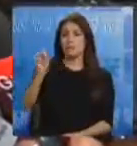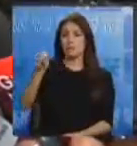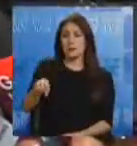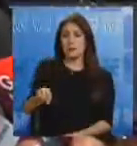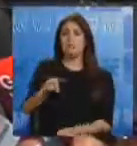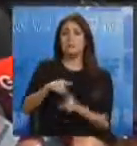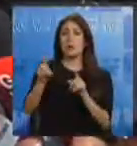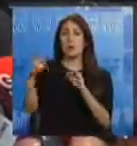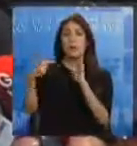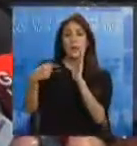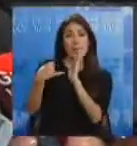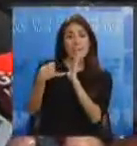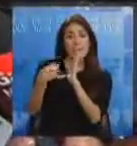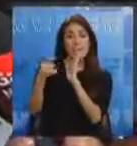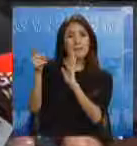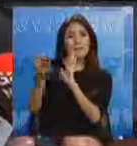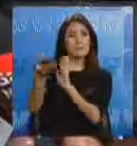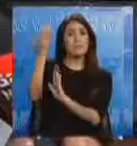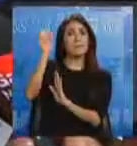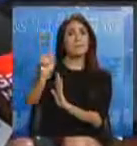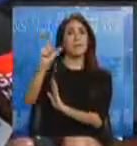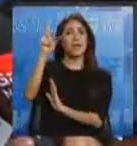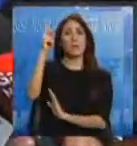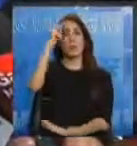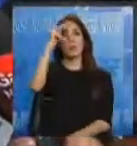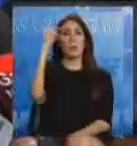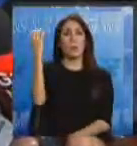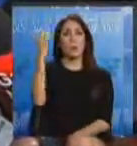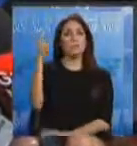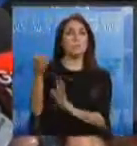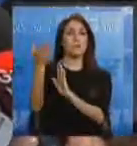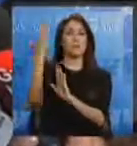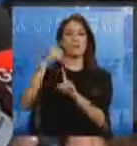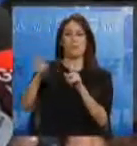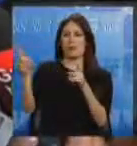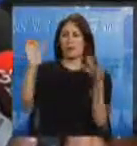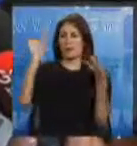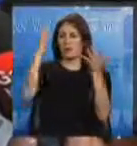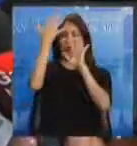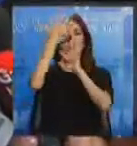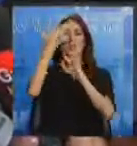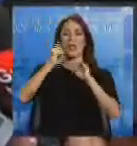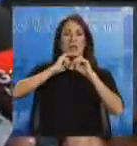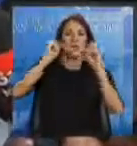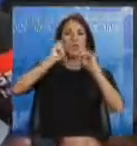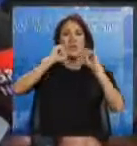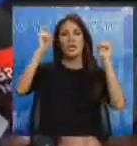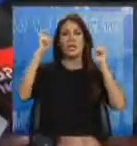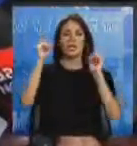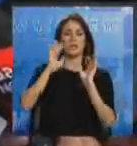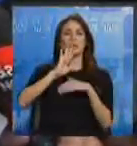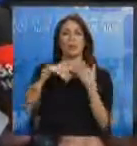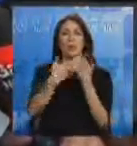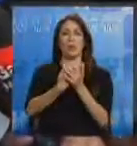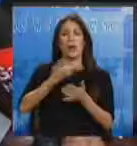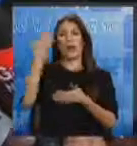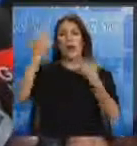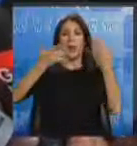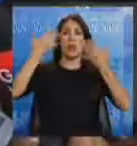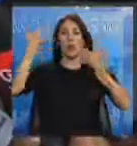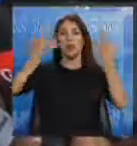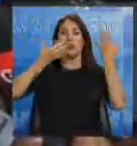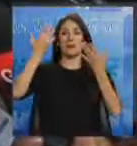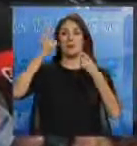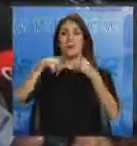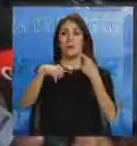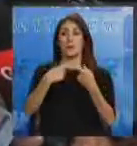los IVAs son más caros en Perú y Colombia, y después perdió la cabeza y empezó a gritar insultos, epítetos, y cuando yo me